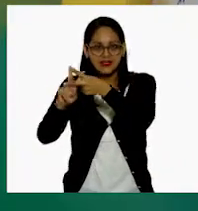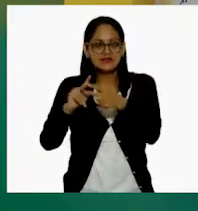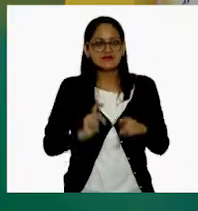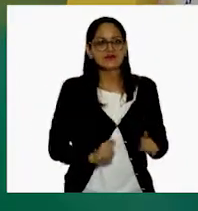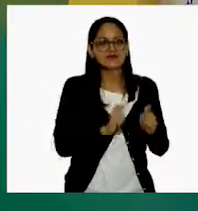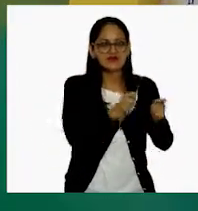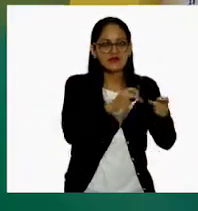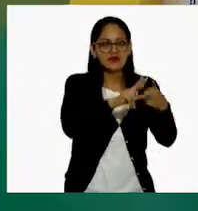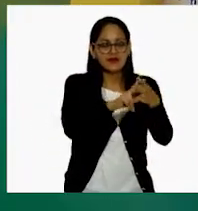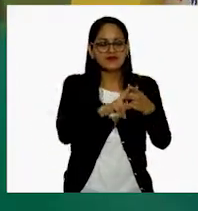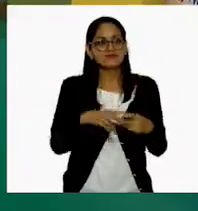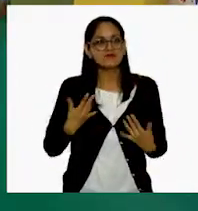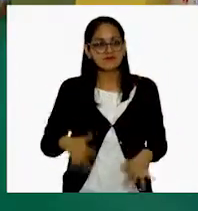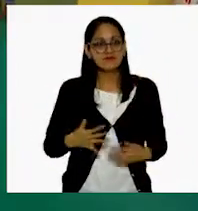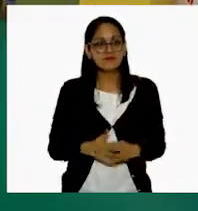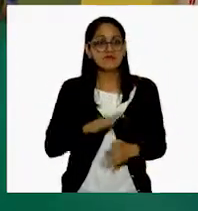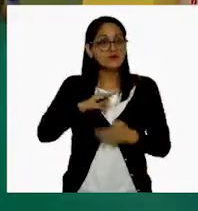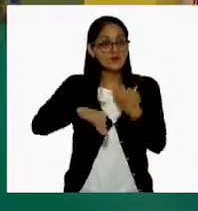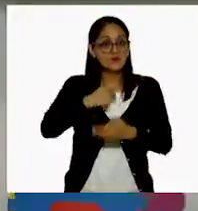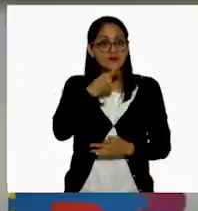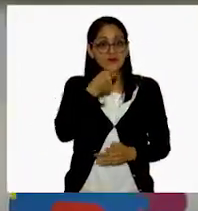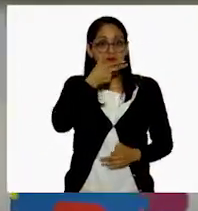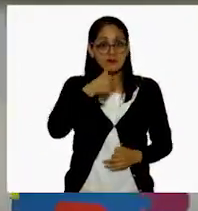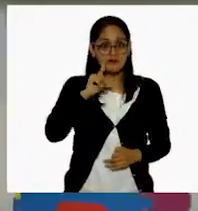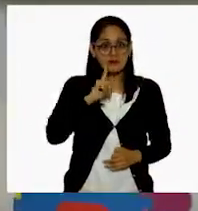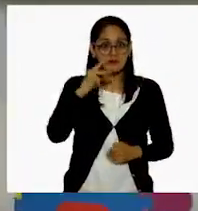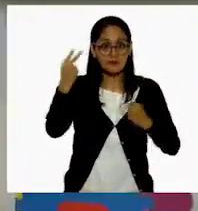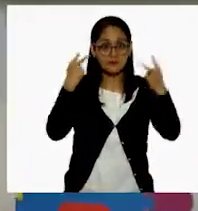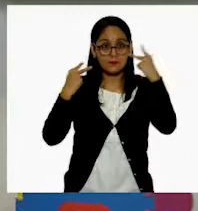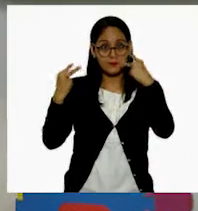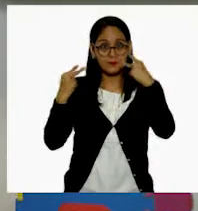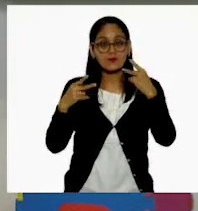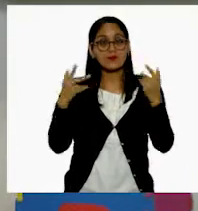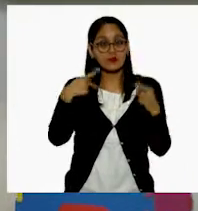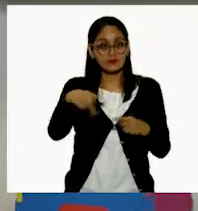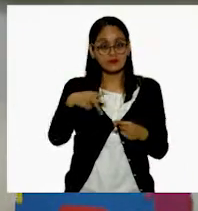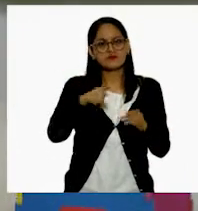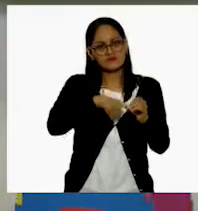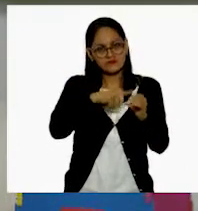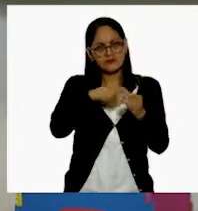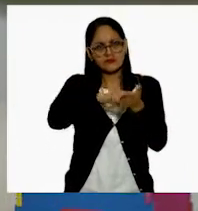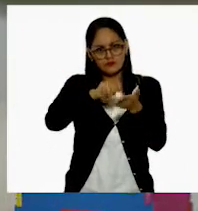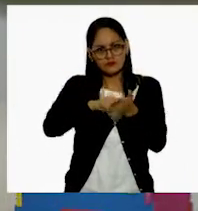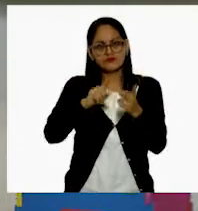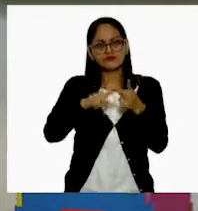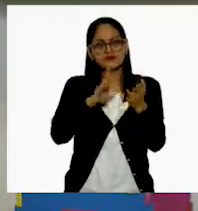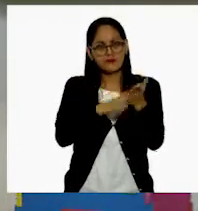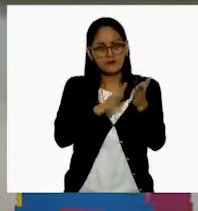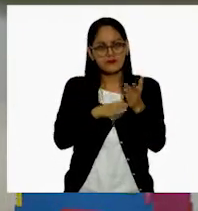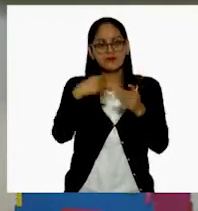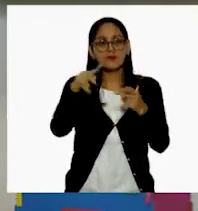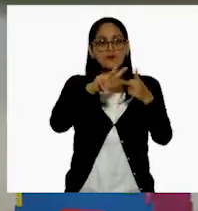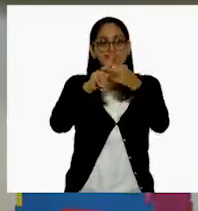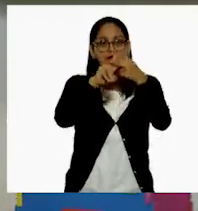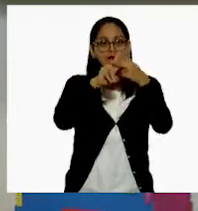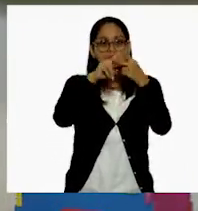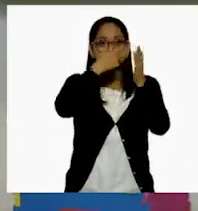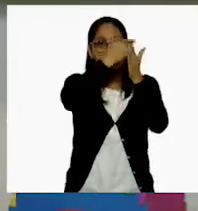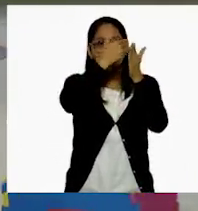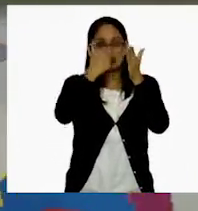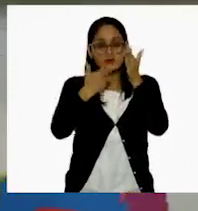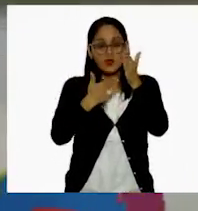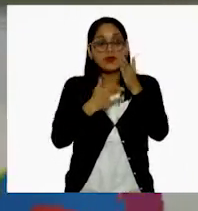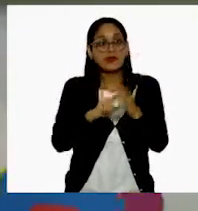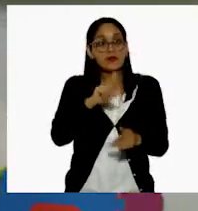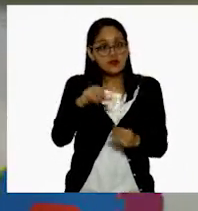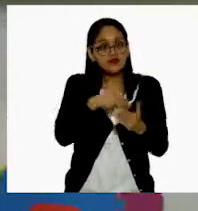ver. Todas las niñas y los niños que nos ven, tengan a la mano colores, papel y dibujen su estrella. Y en lo que nosotros